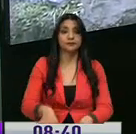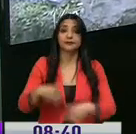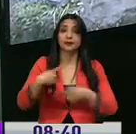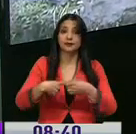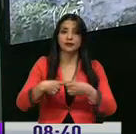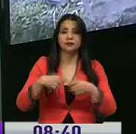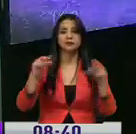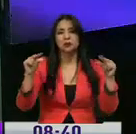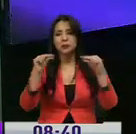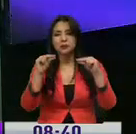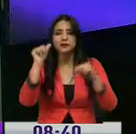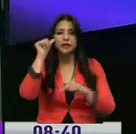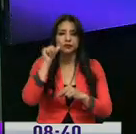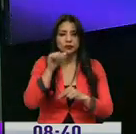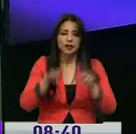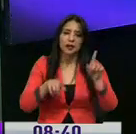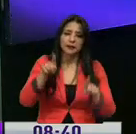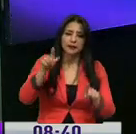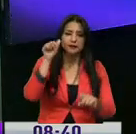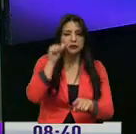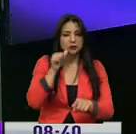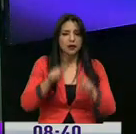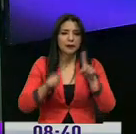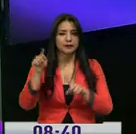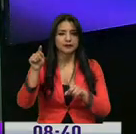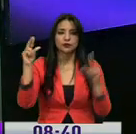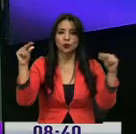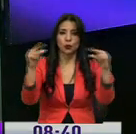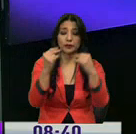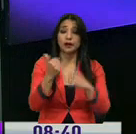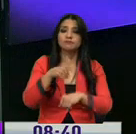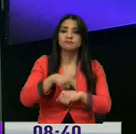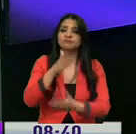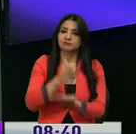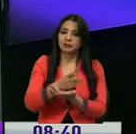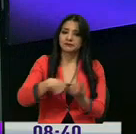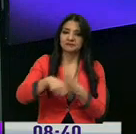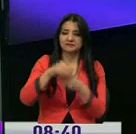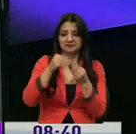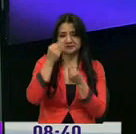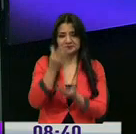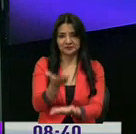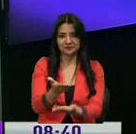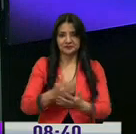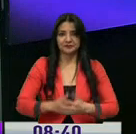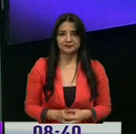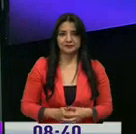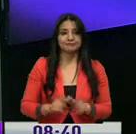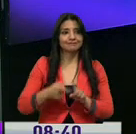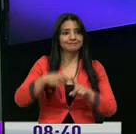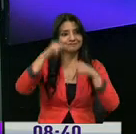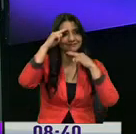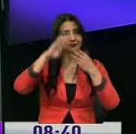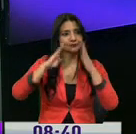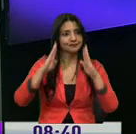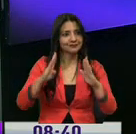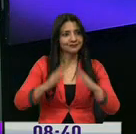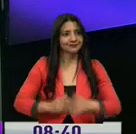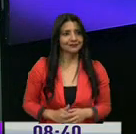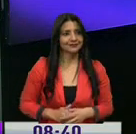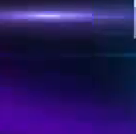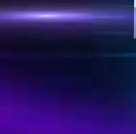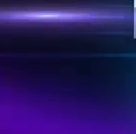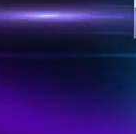entre nublado y azul, partes nubladas, partes azules. Tiempo de una pausa, nosotros ya venimos con más información en este, el primer noticiero de la